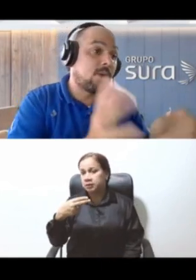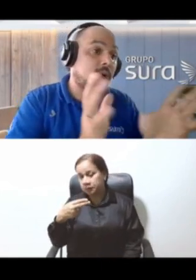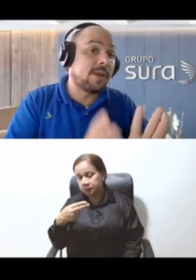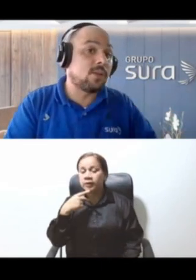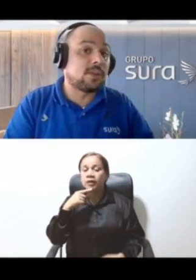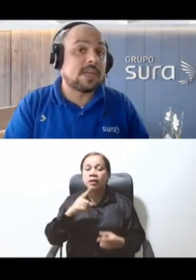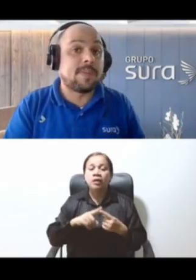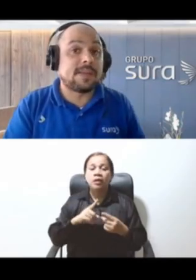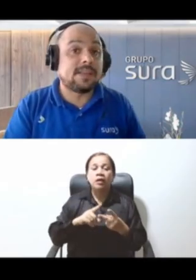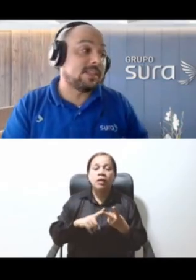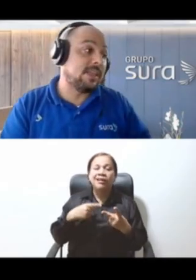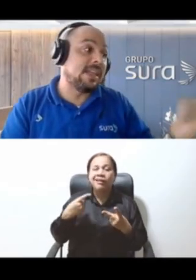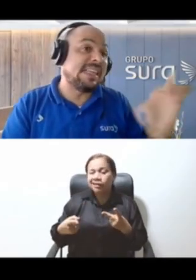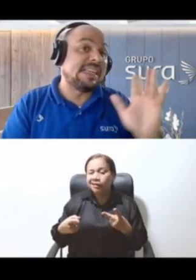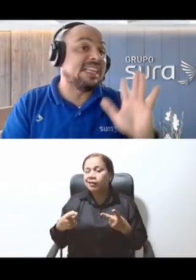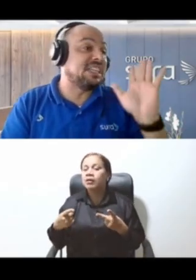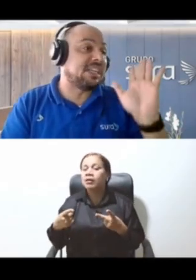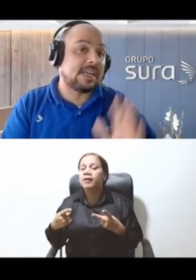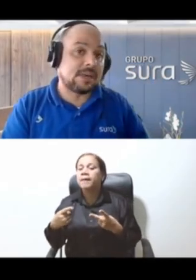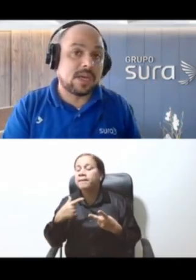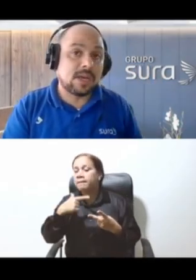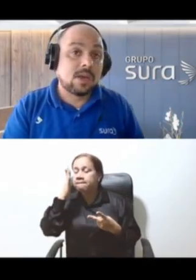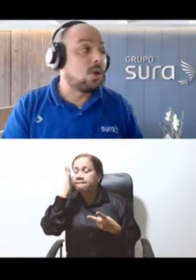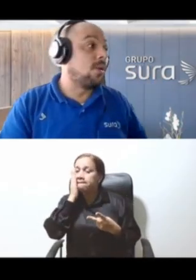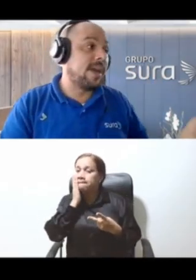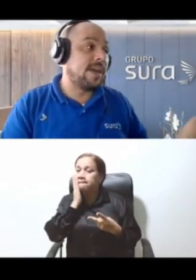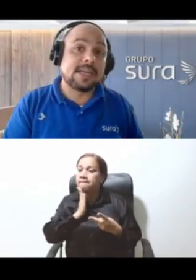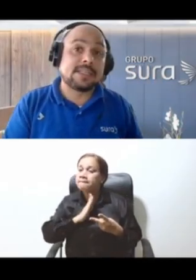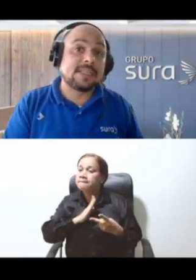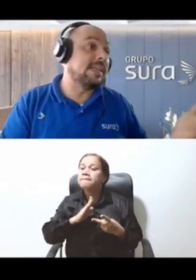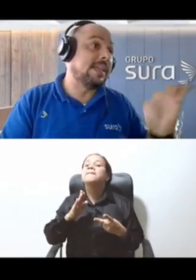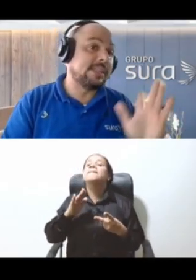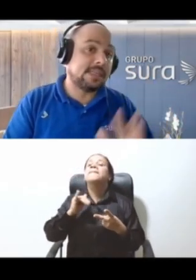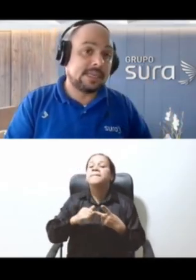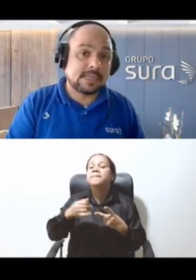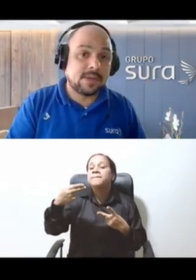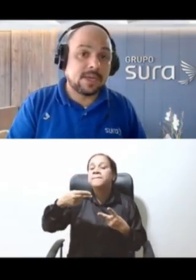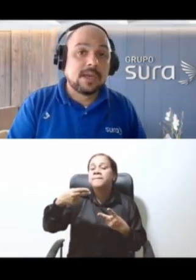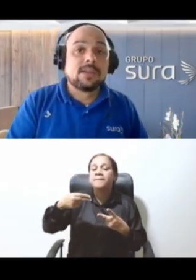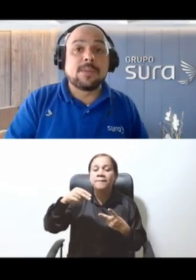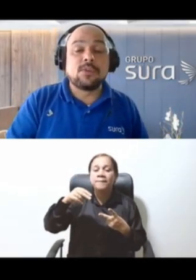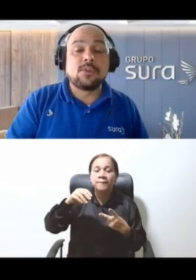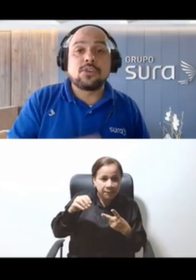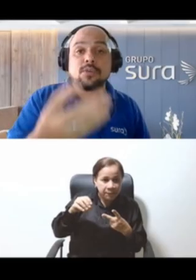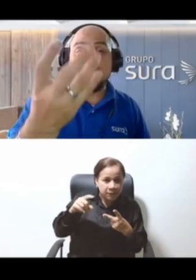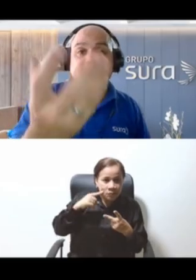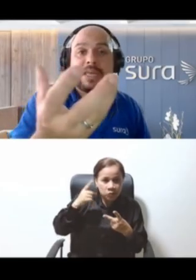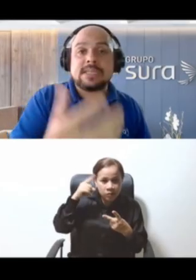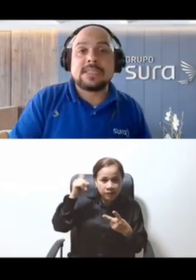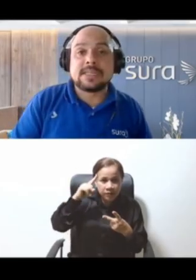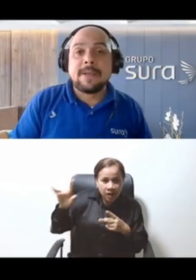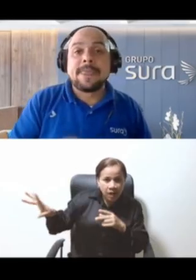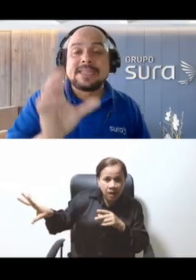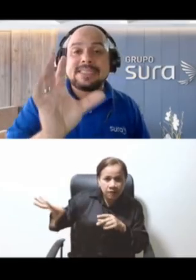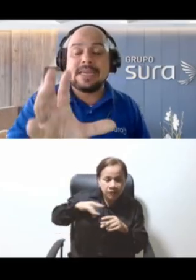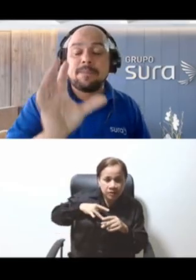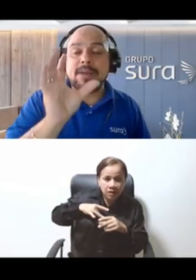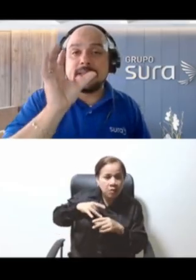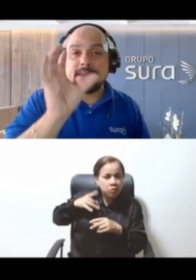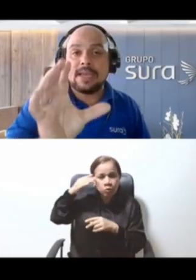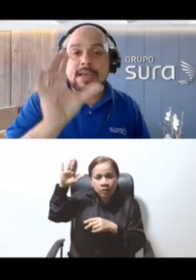trabajo, pero el compañero tenía hepatitis y él ni siquiera sabía, o VIH y él ni siquiera sabía. Entonces, muchachos,